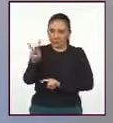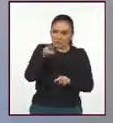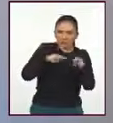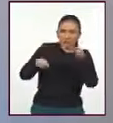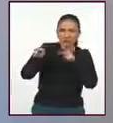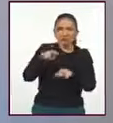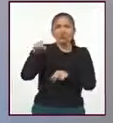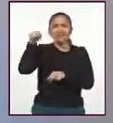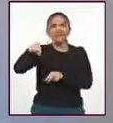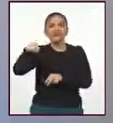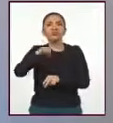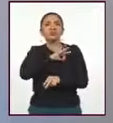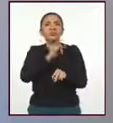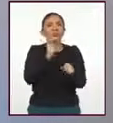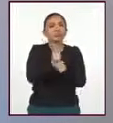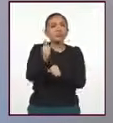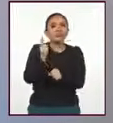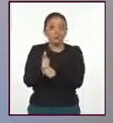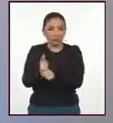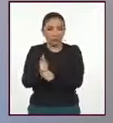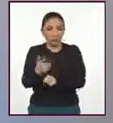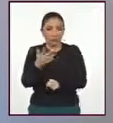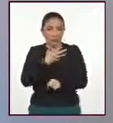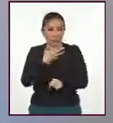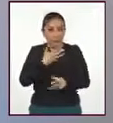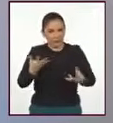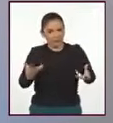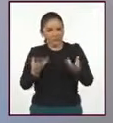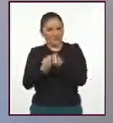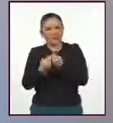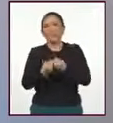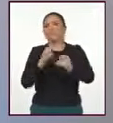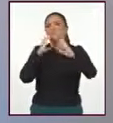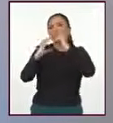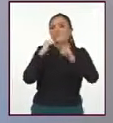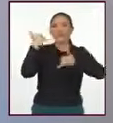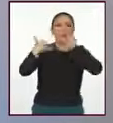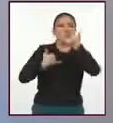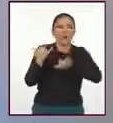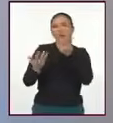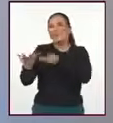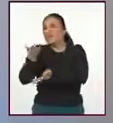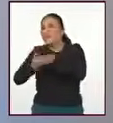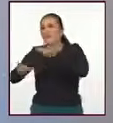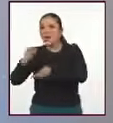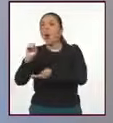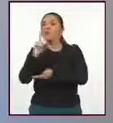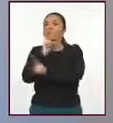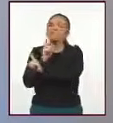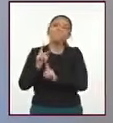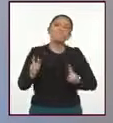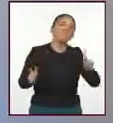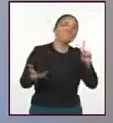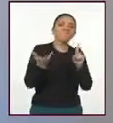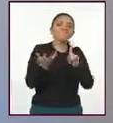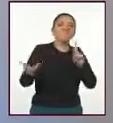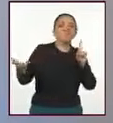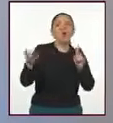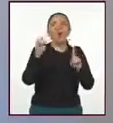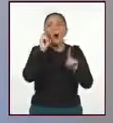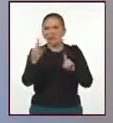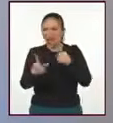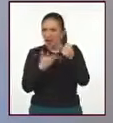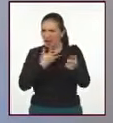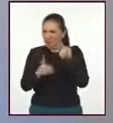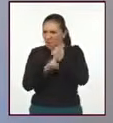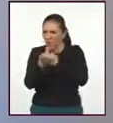donde uno identifica si se están familiarizando con los demás, si juegan bien, si se alejan, si ven a alguien con conflictos.